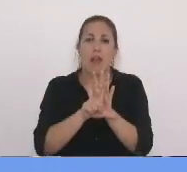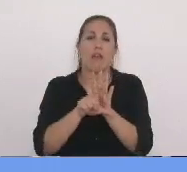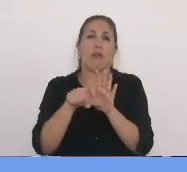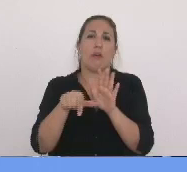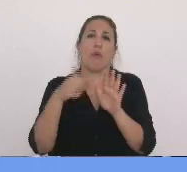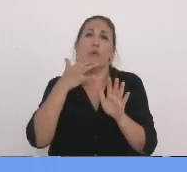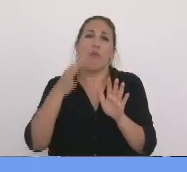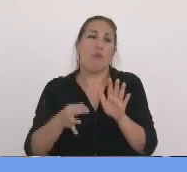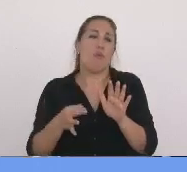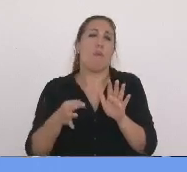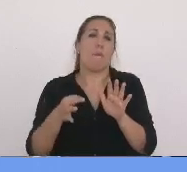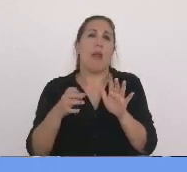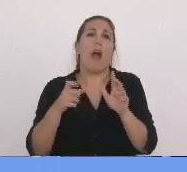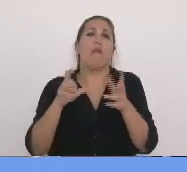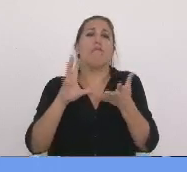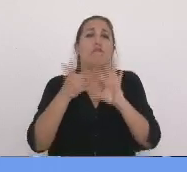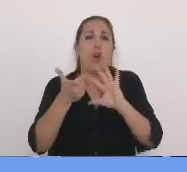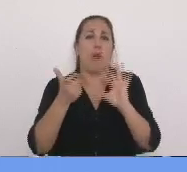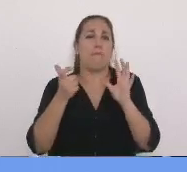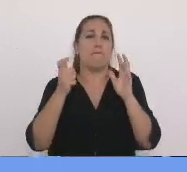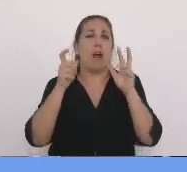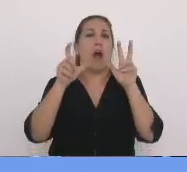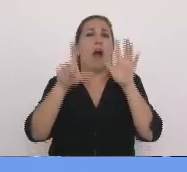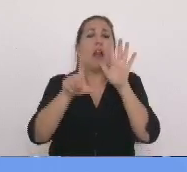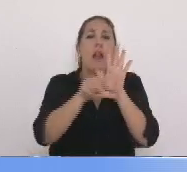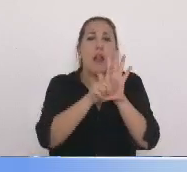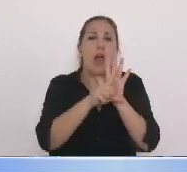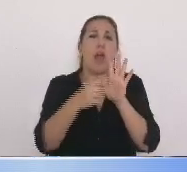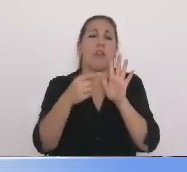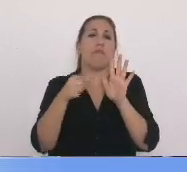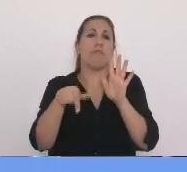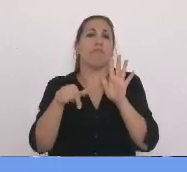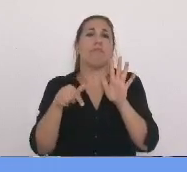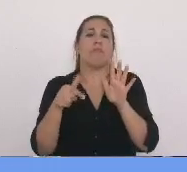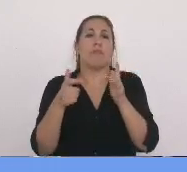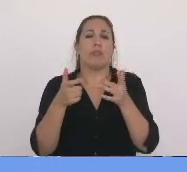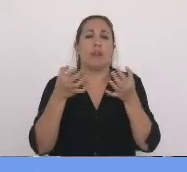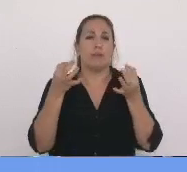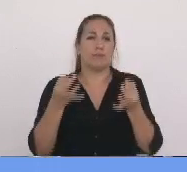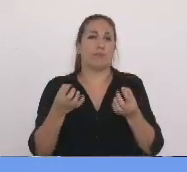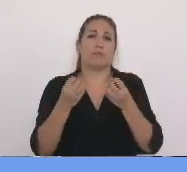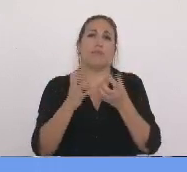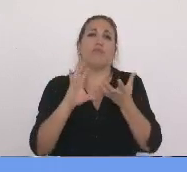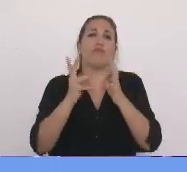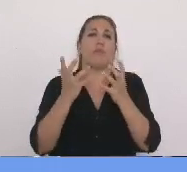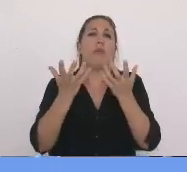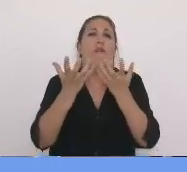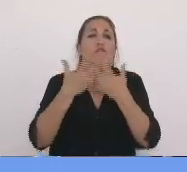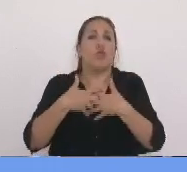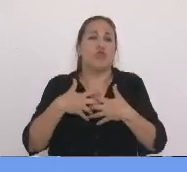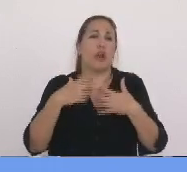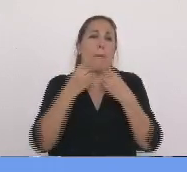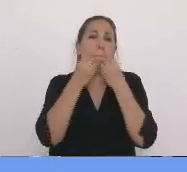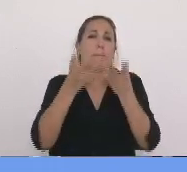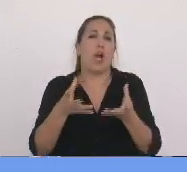con los estándares de legalidad y que devengan en un mejor funcionamiento de este